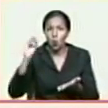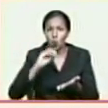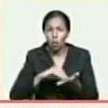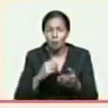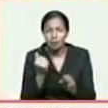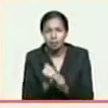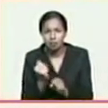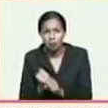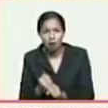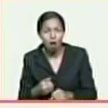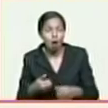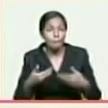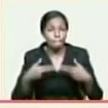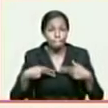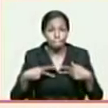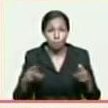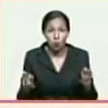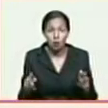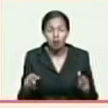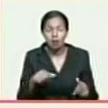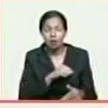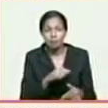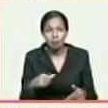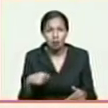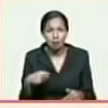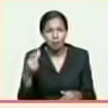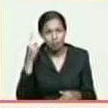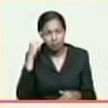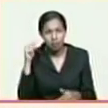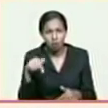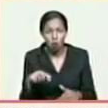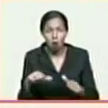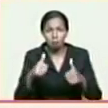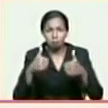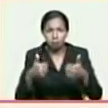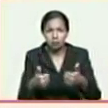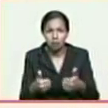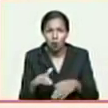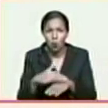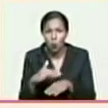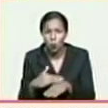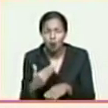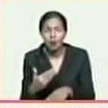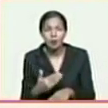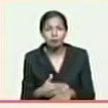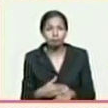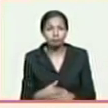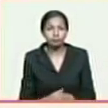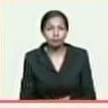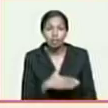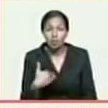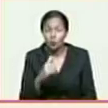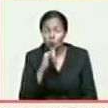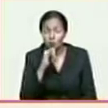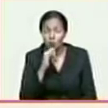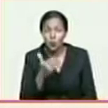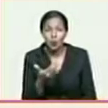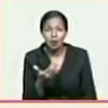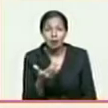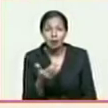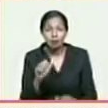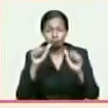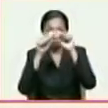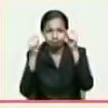laborales, públicas y privadas para el día de hoy jueves. Debemos informar que el